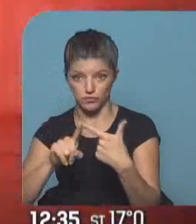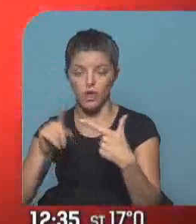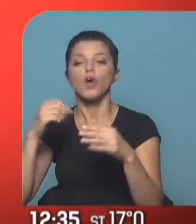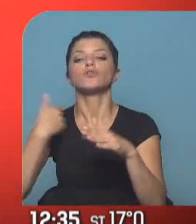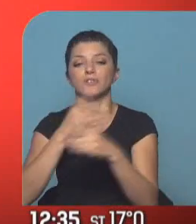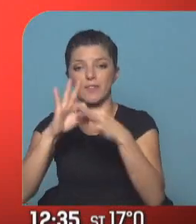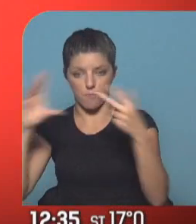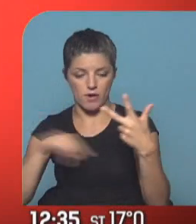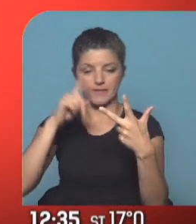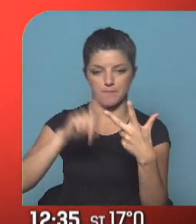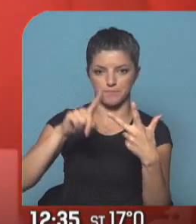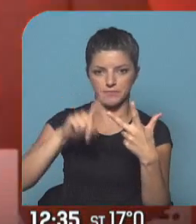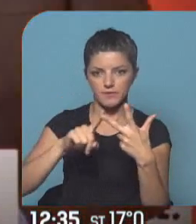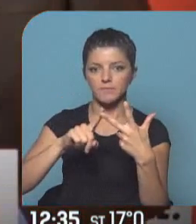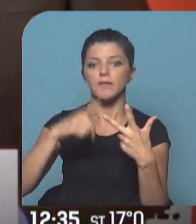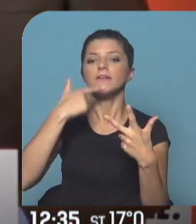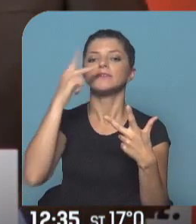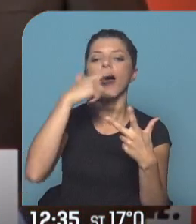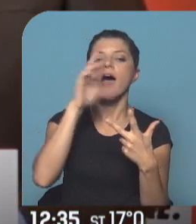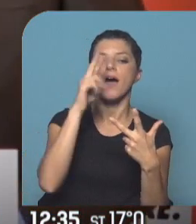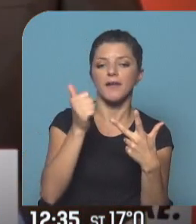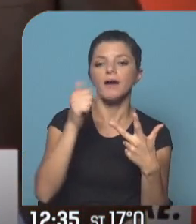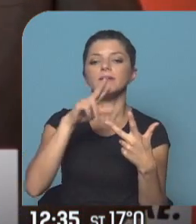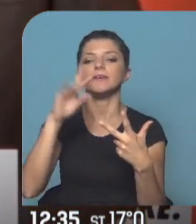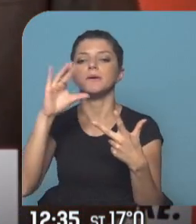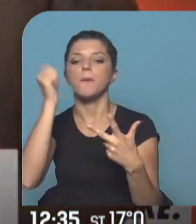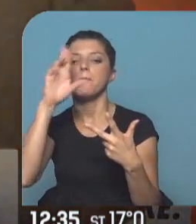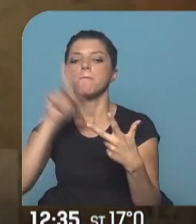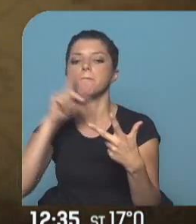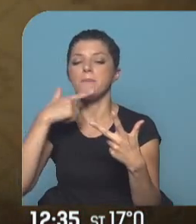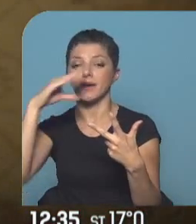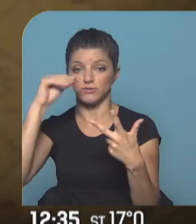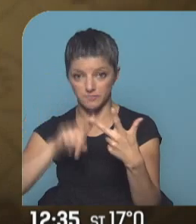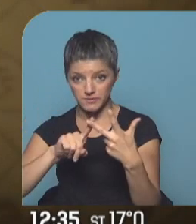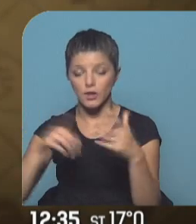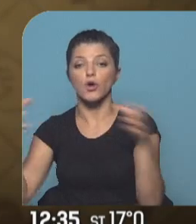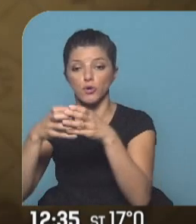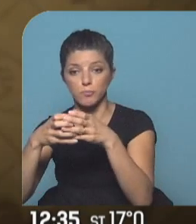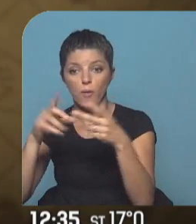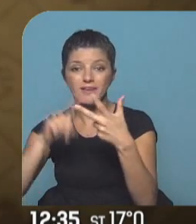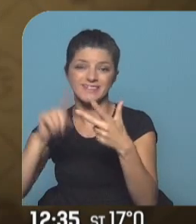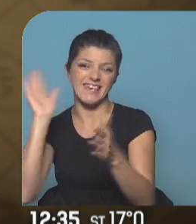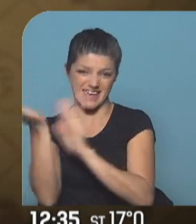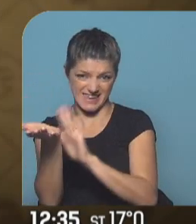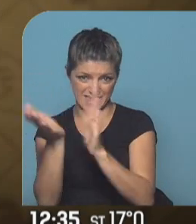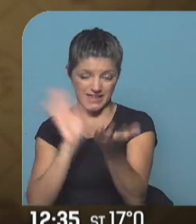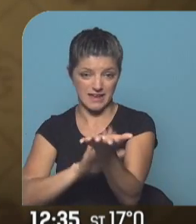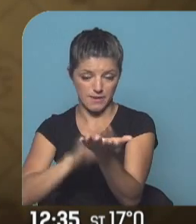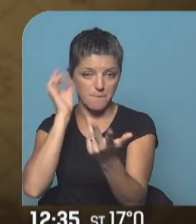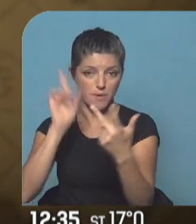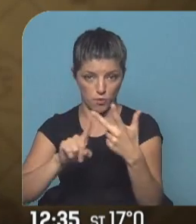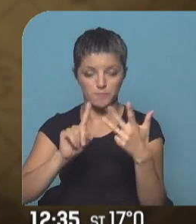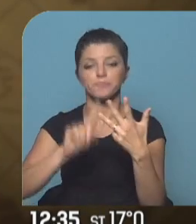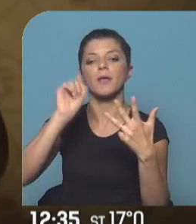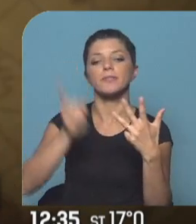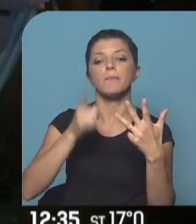los parlamentarios Sarah Wagenknecht y Dietmar Bartsch por el partido Die Linke, o la izquierda, los también legisladores